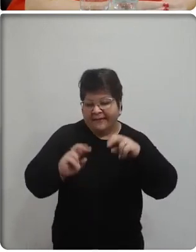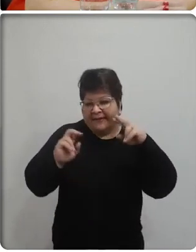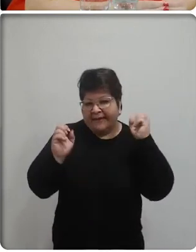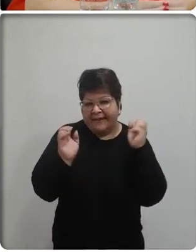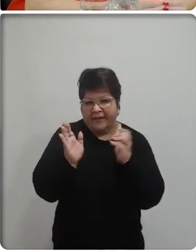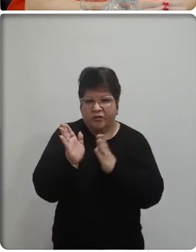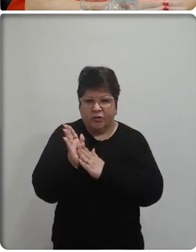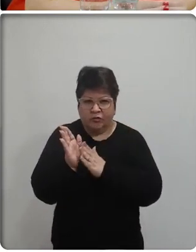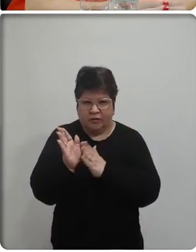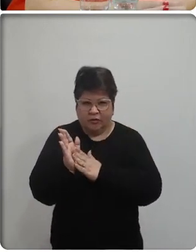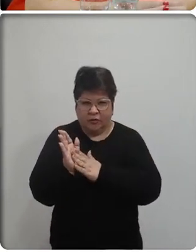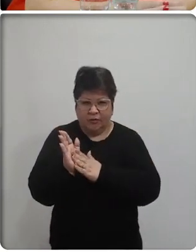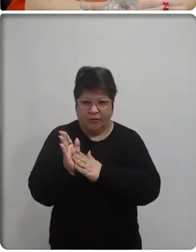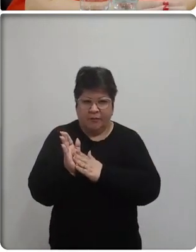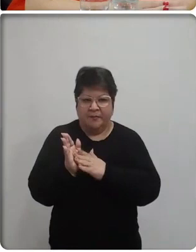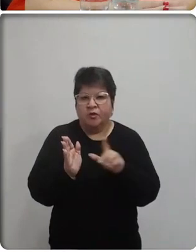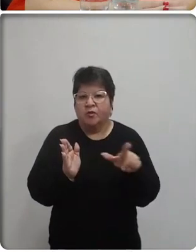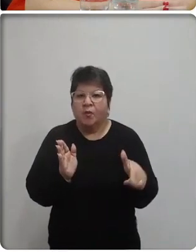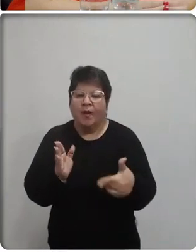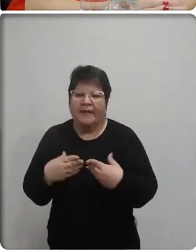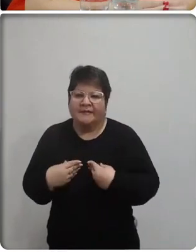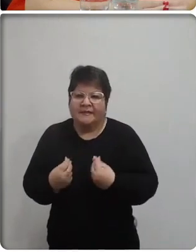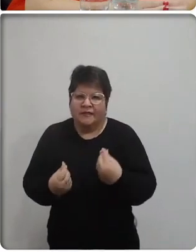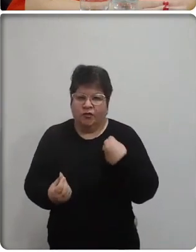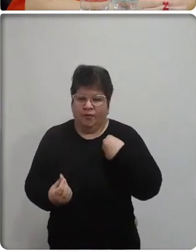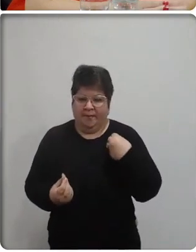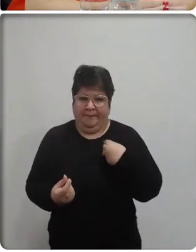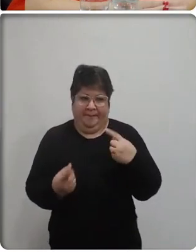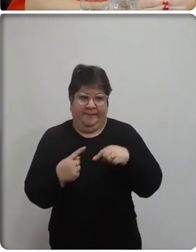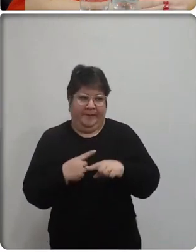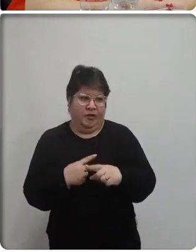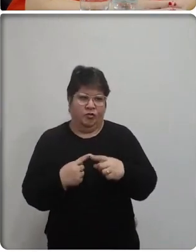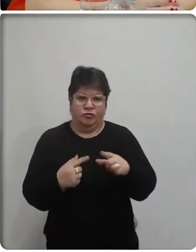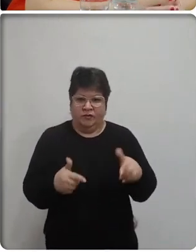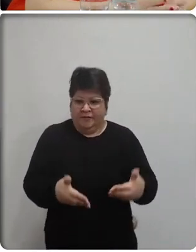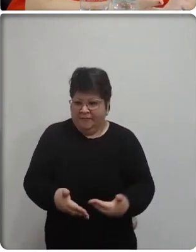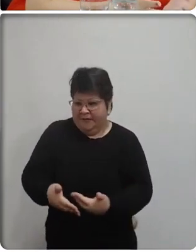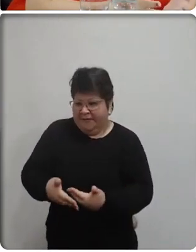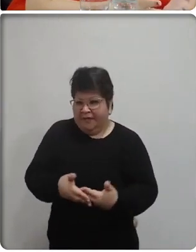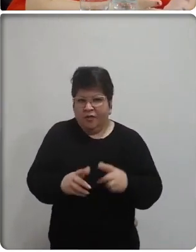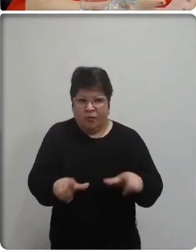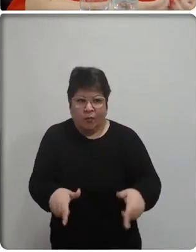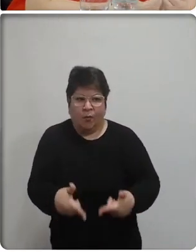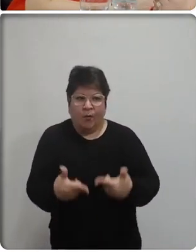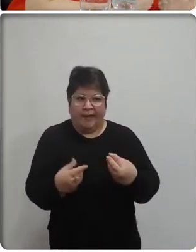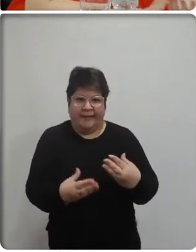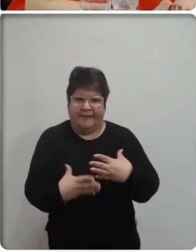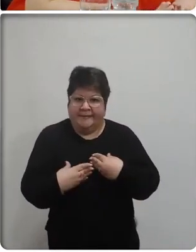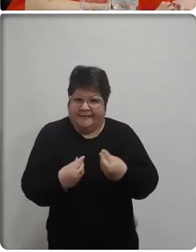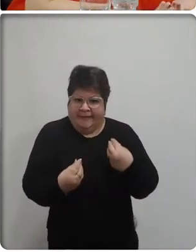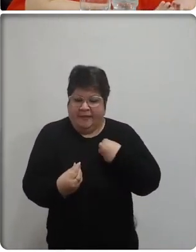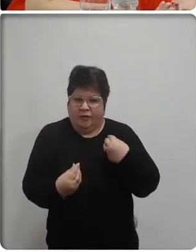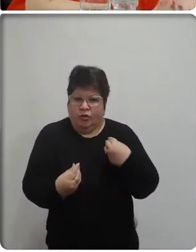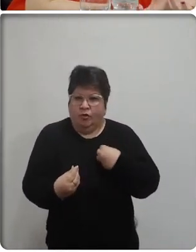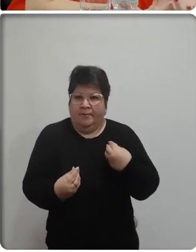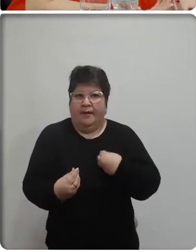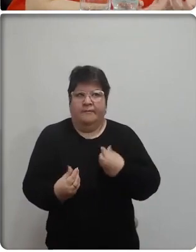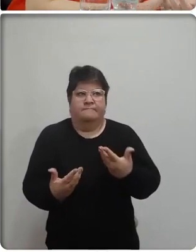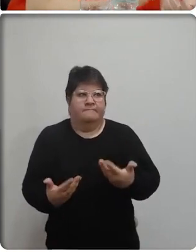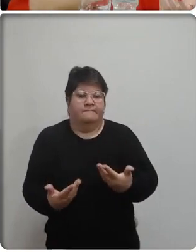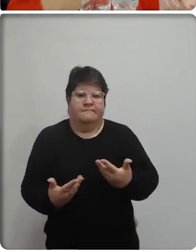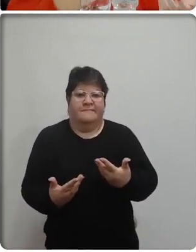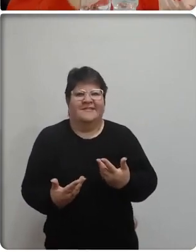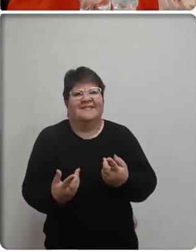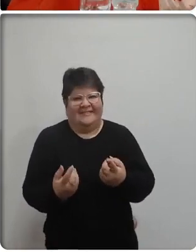podemos nosotros llegar a tener un diagnóstico de un bebé sin síntomas si no es por la pesquisa? Porque hasta que no manifiesta los síntomas